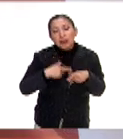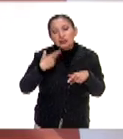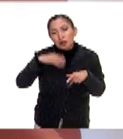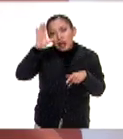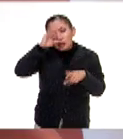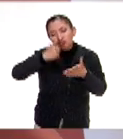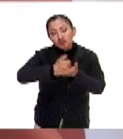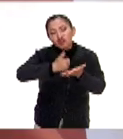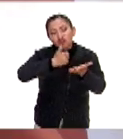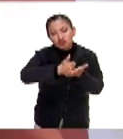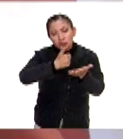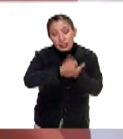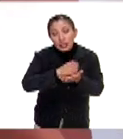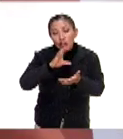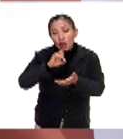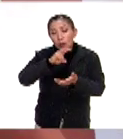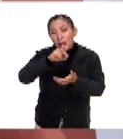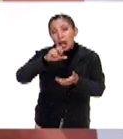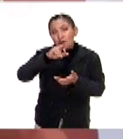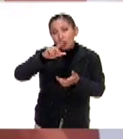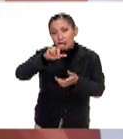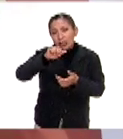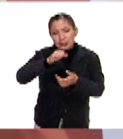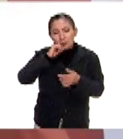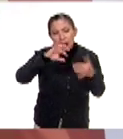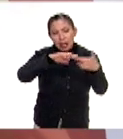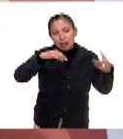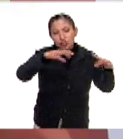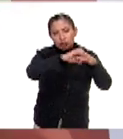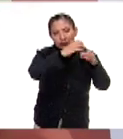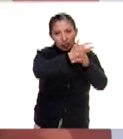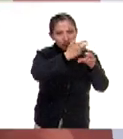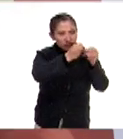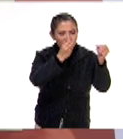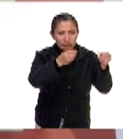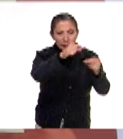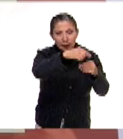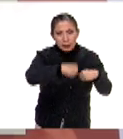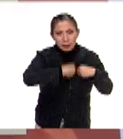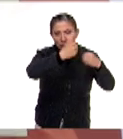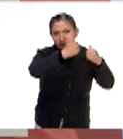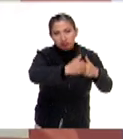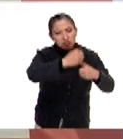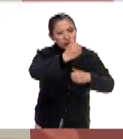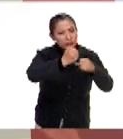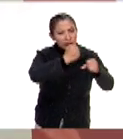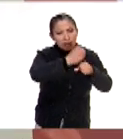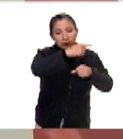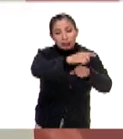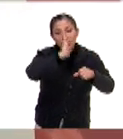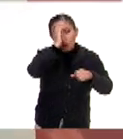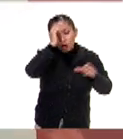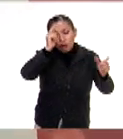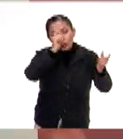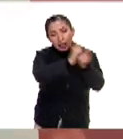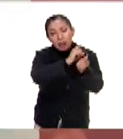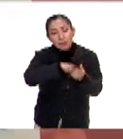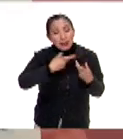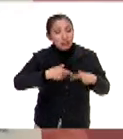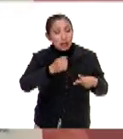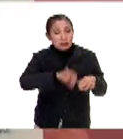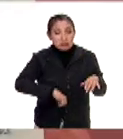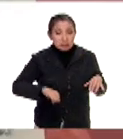cultural importante. Y Covarrubias, que también tenía mucha relación en Estados Unidos, que vivió ahí mucho tiempo, allá conoció a